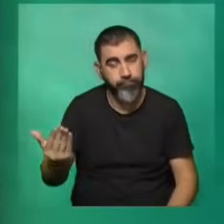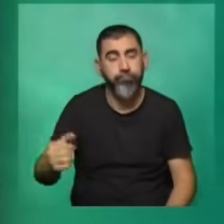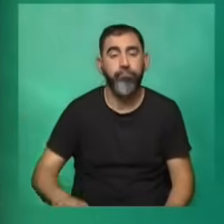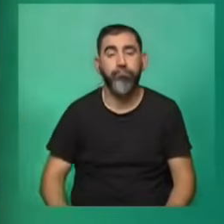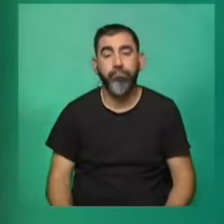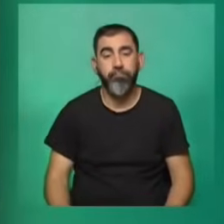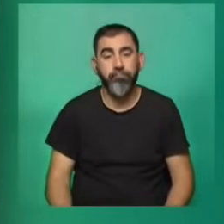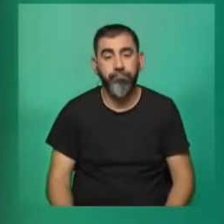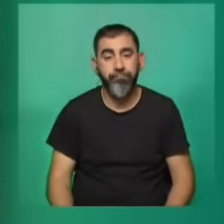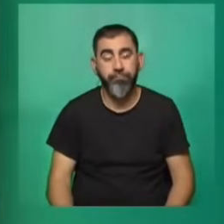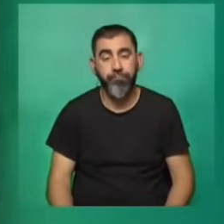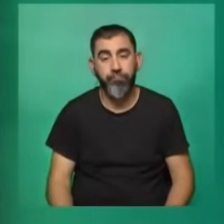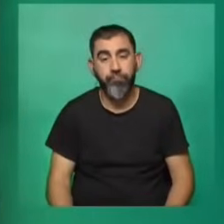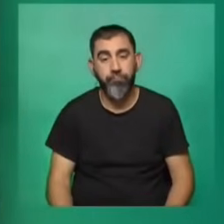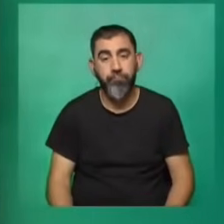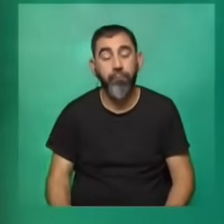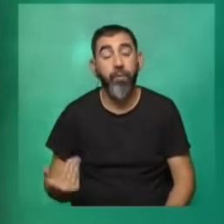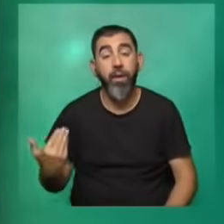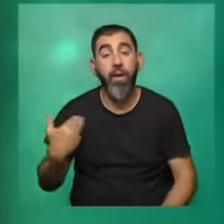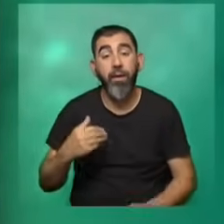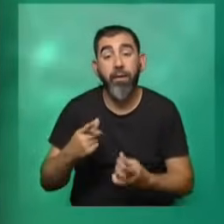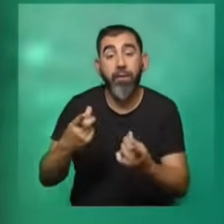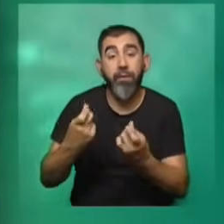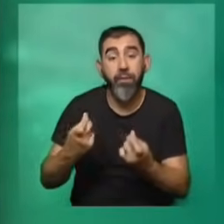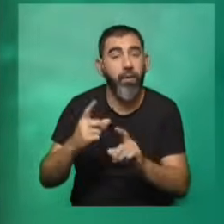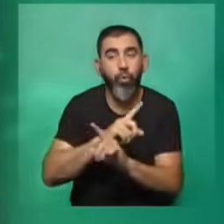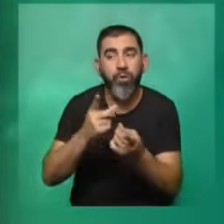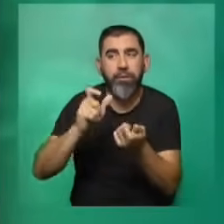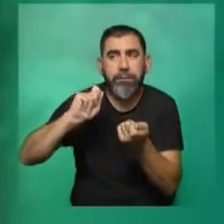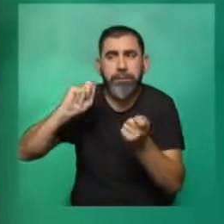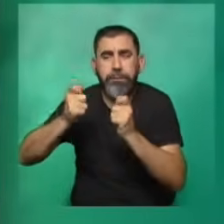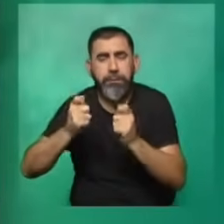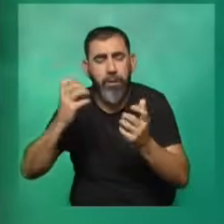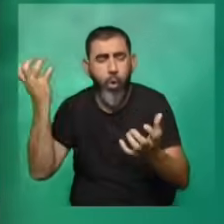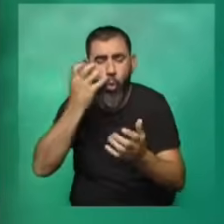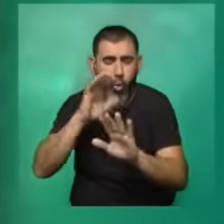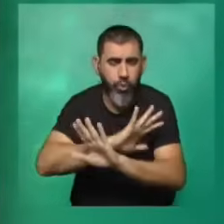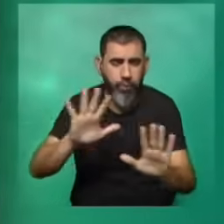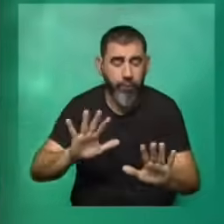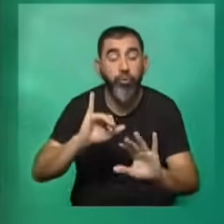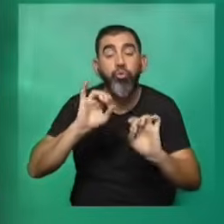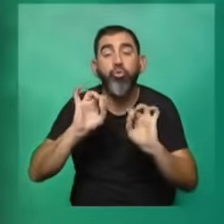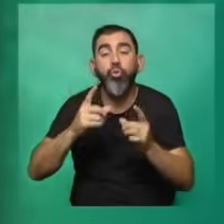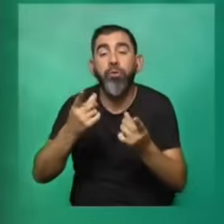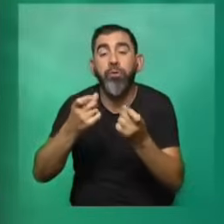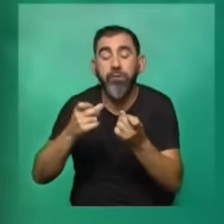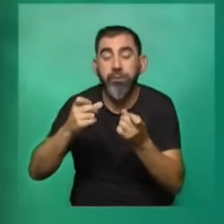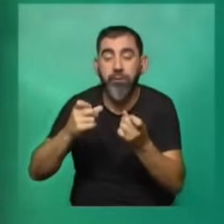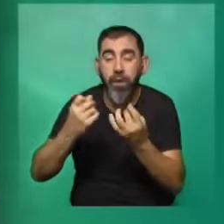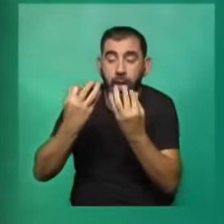conciencia que la Argentina no necesita cataclismo sino vertebrar